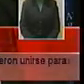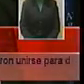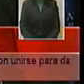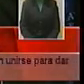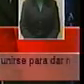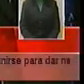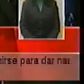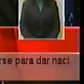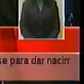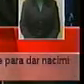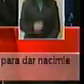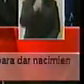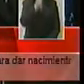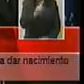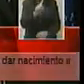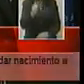Congresista Salazar, buenos días.